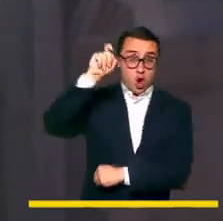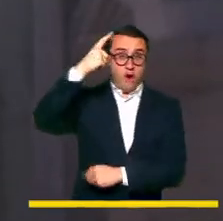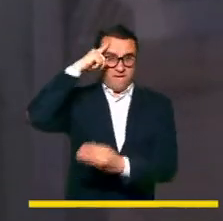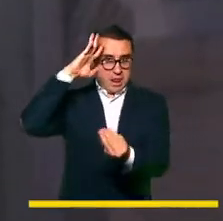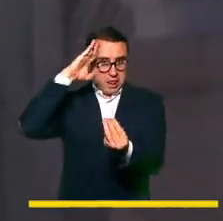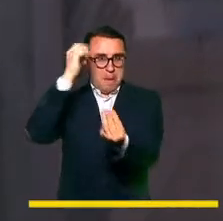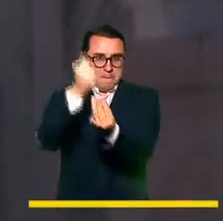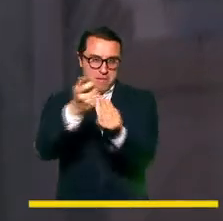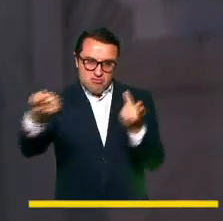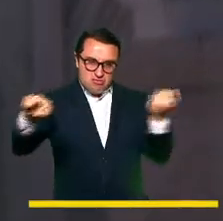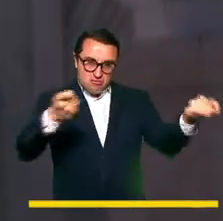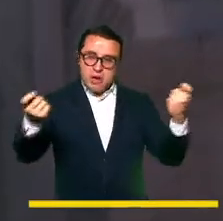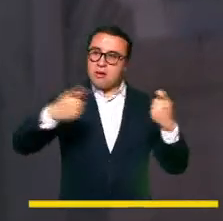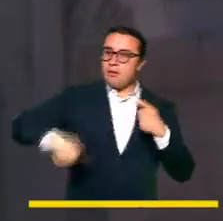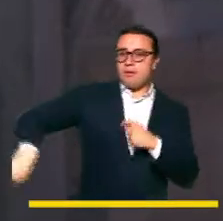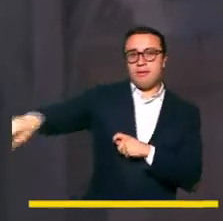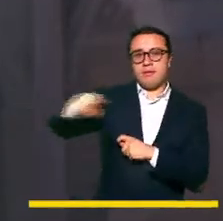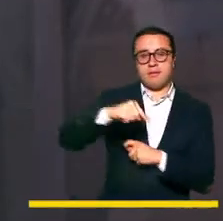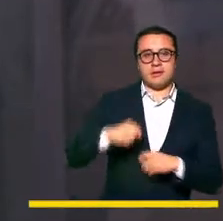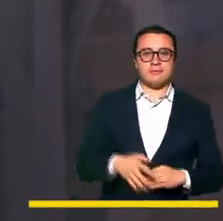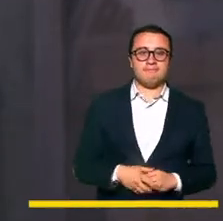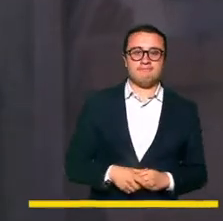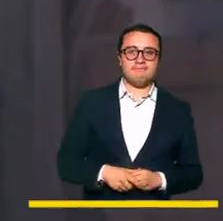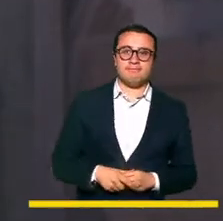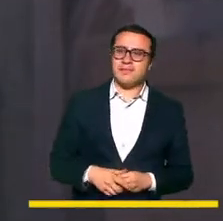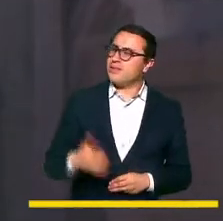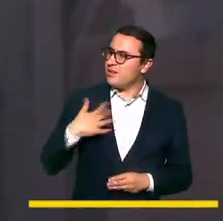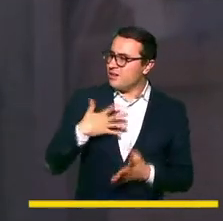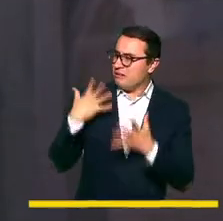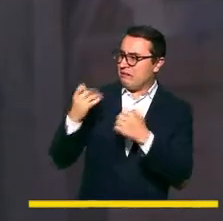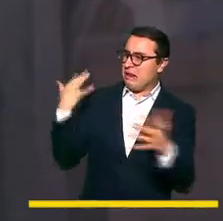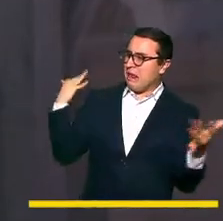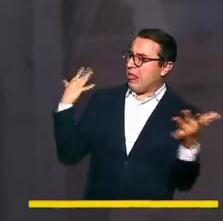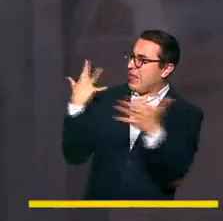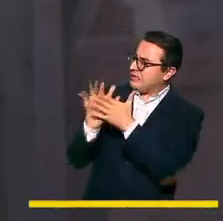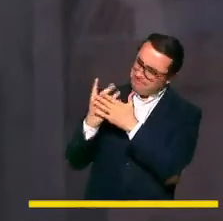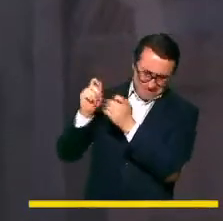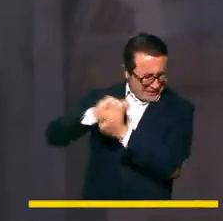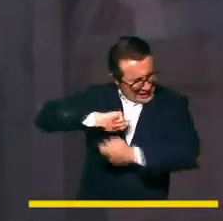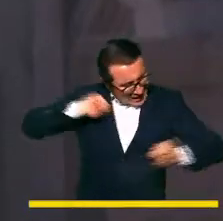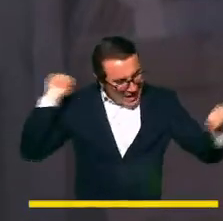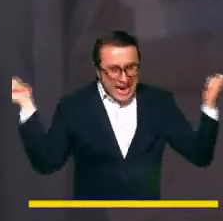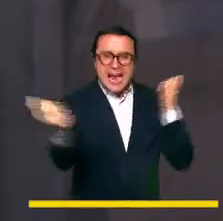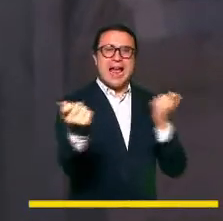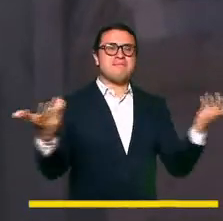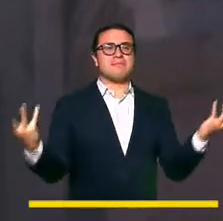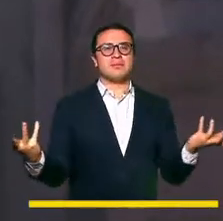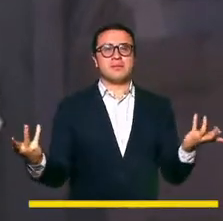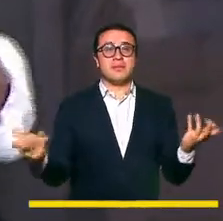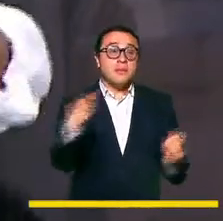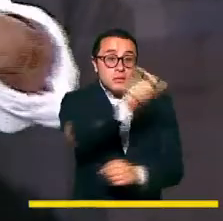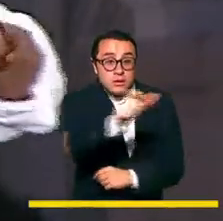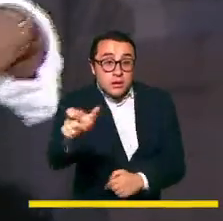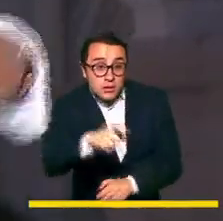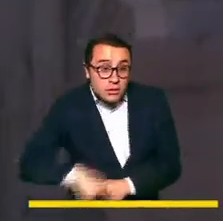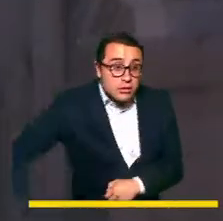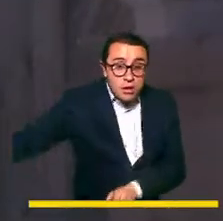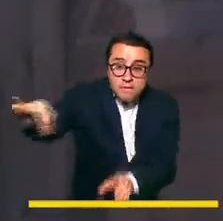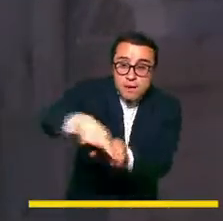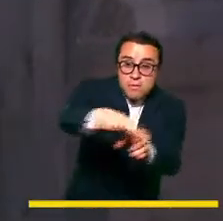paramilitar. Yo quiero salir de ahí. Este gobierno elegido por el voto popular